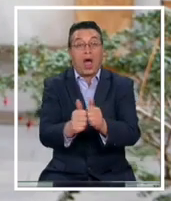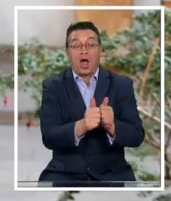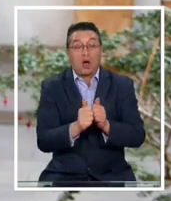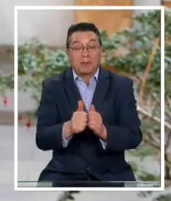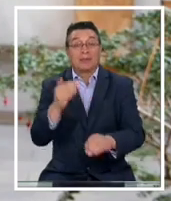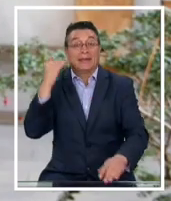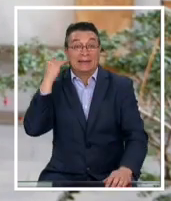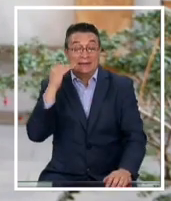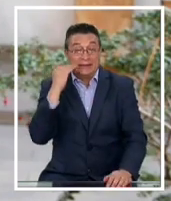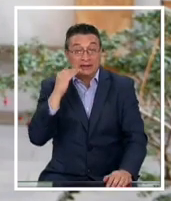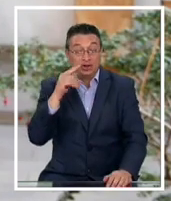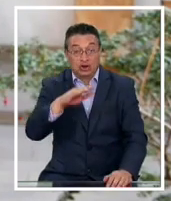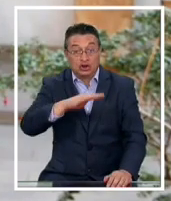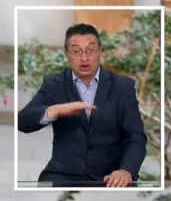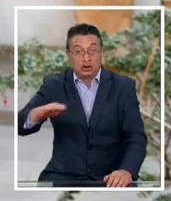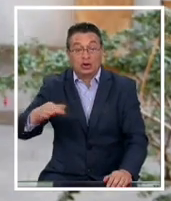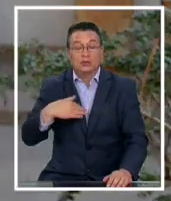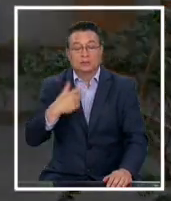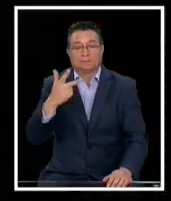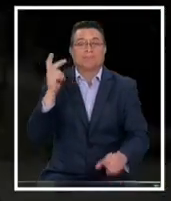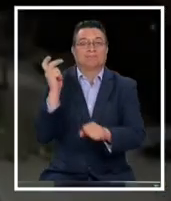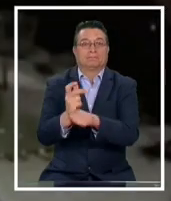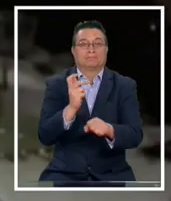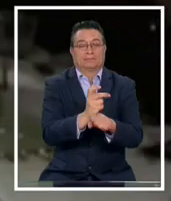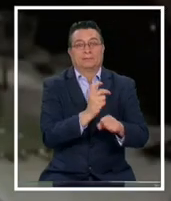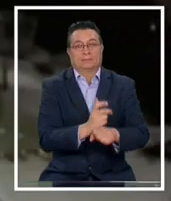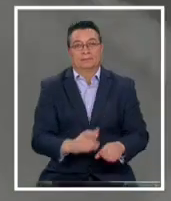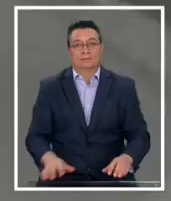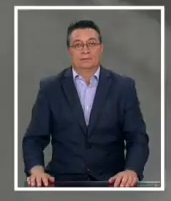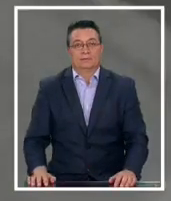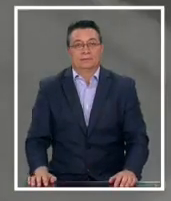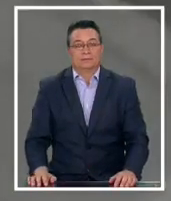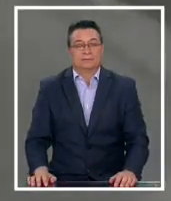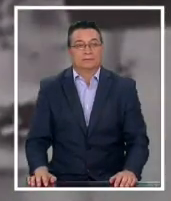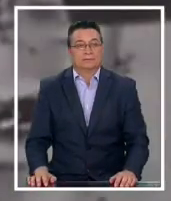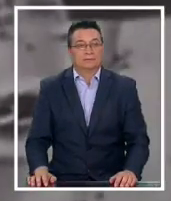por niños o niñas a la hora de cometer un delito.